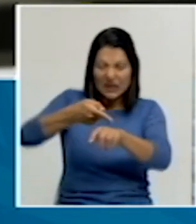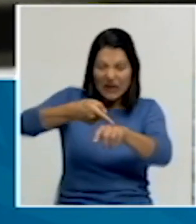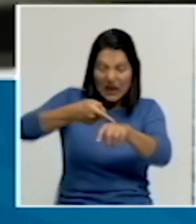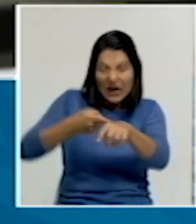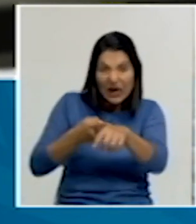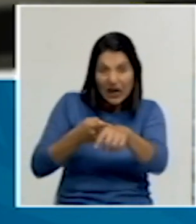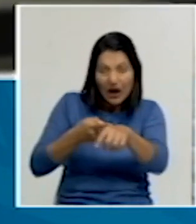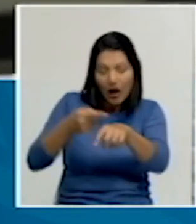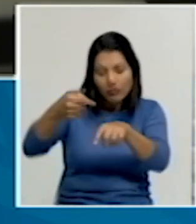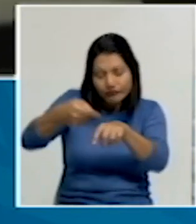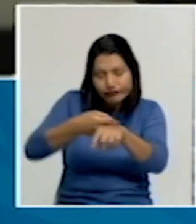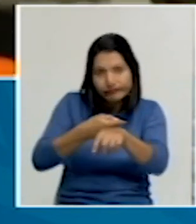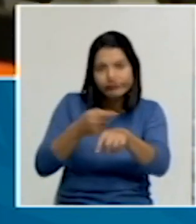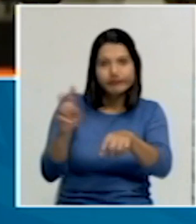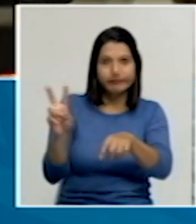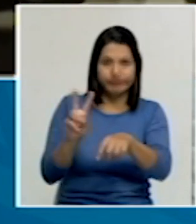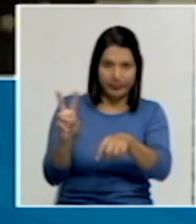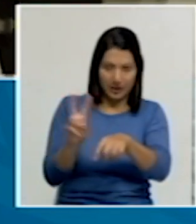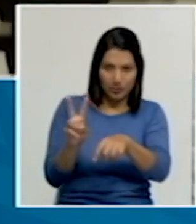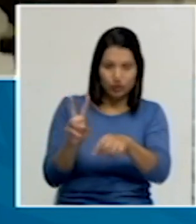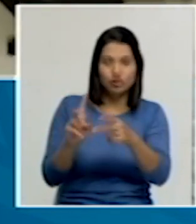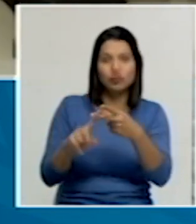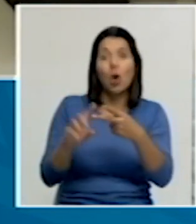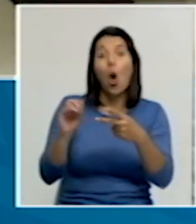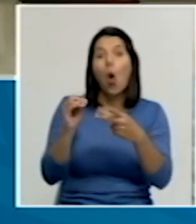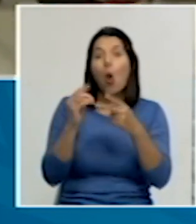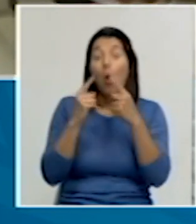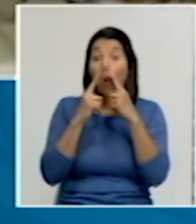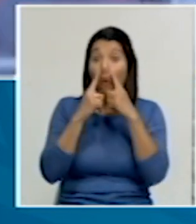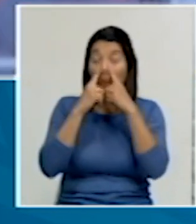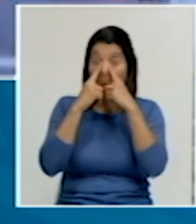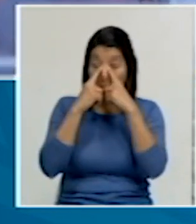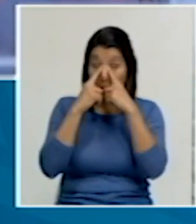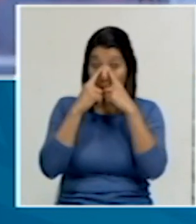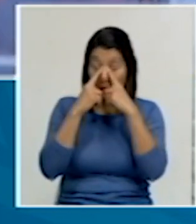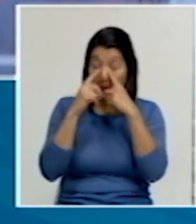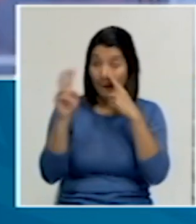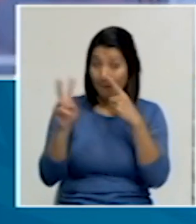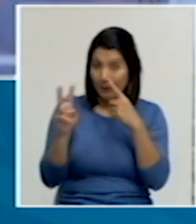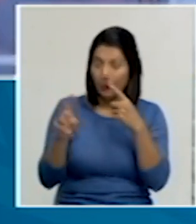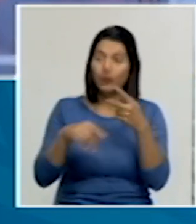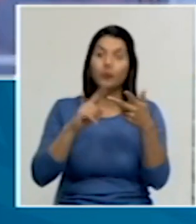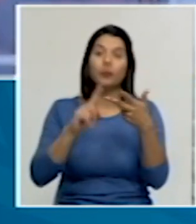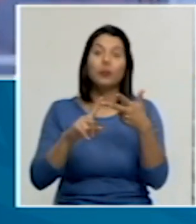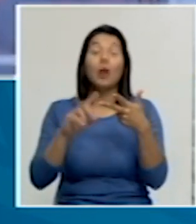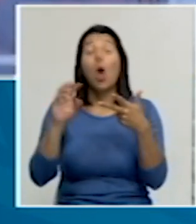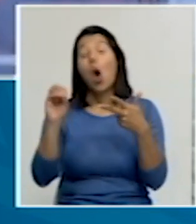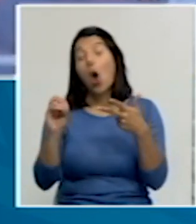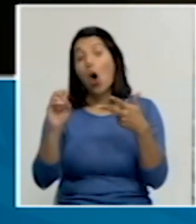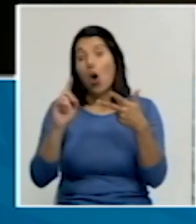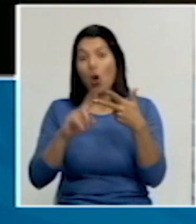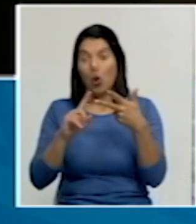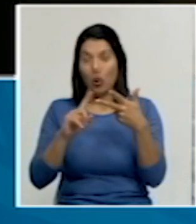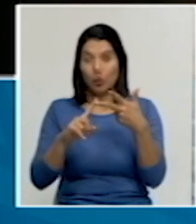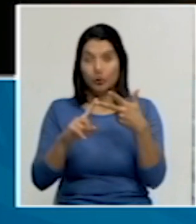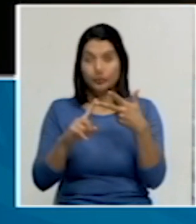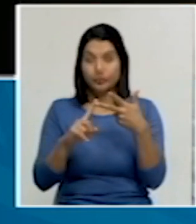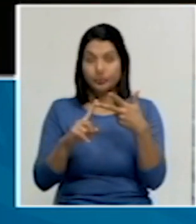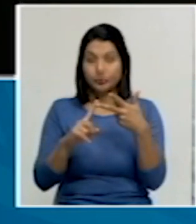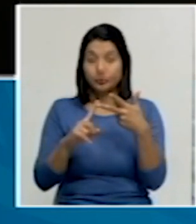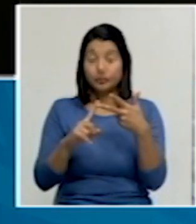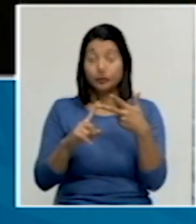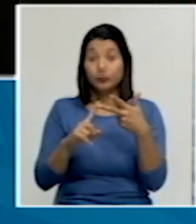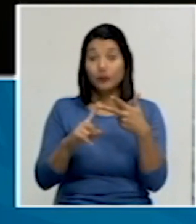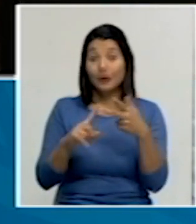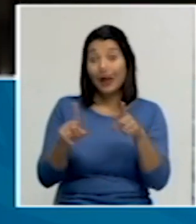lesiones, puede ingresar directamente, digamos, por mucosas, puede, digamos, darse